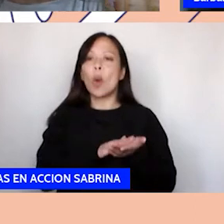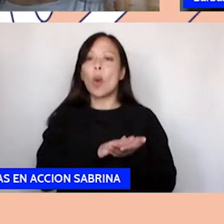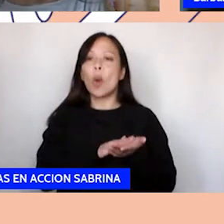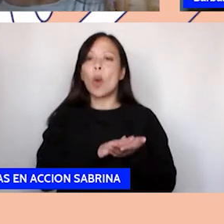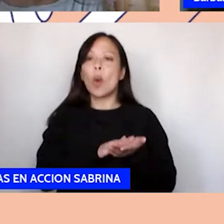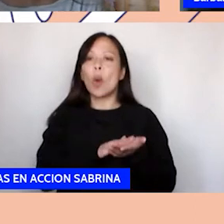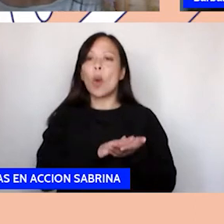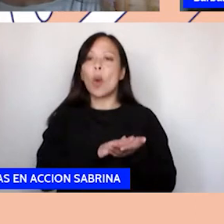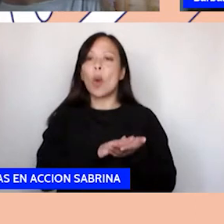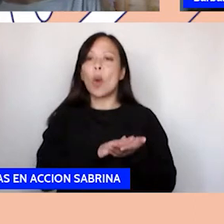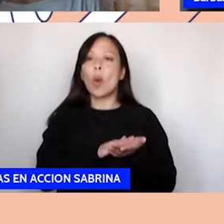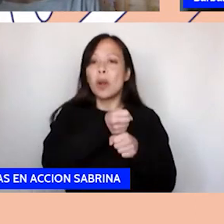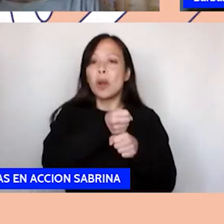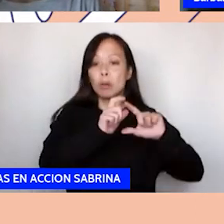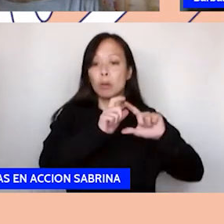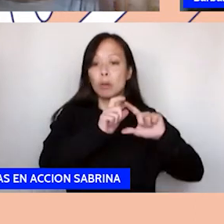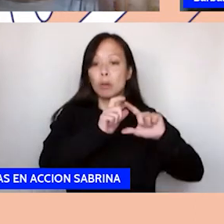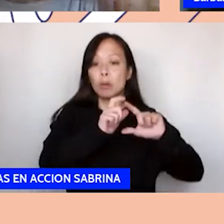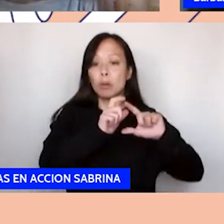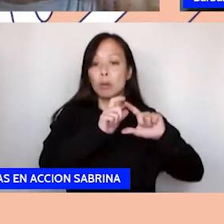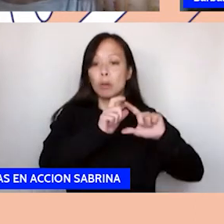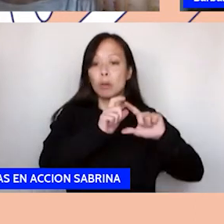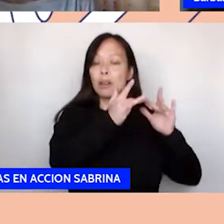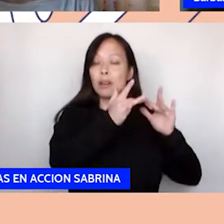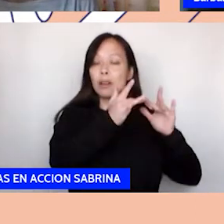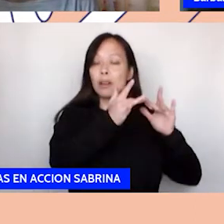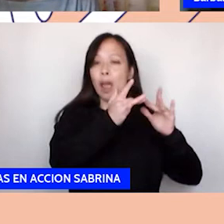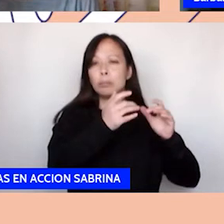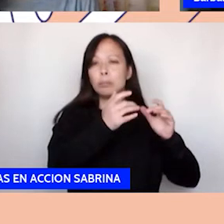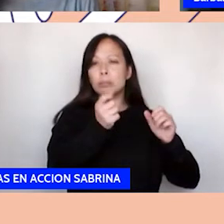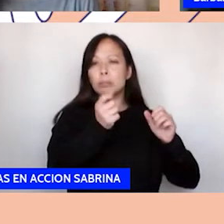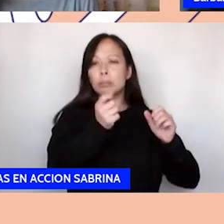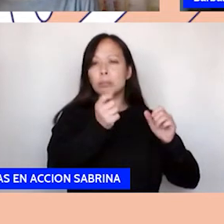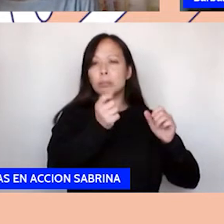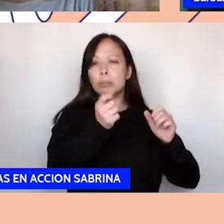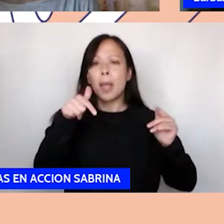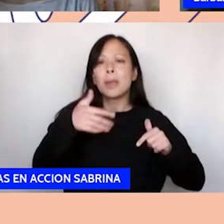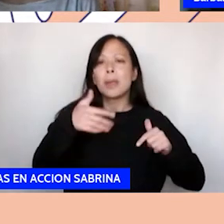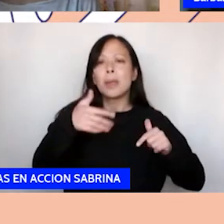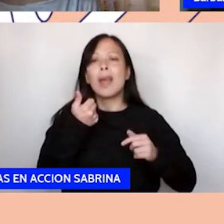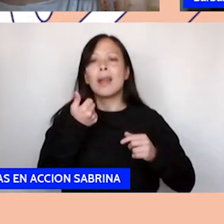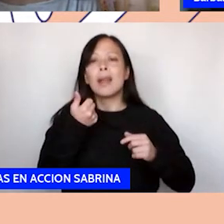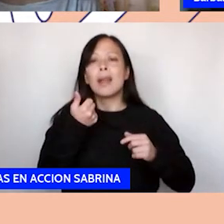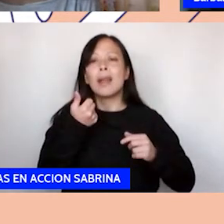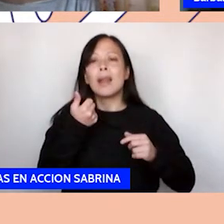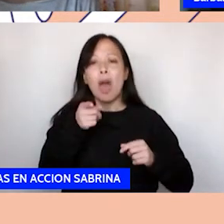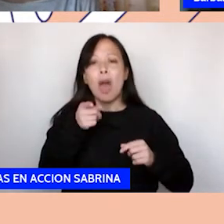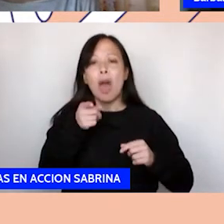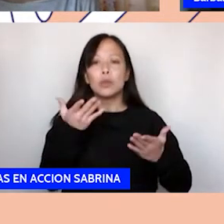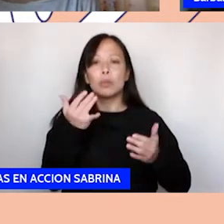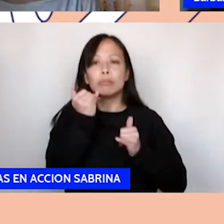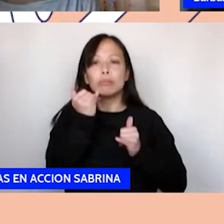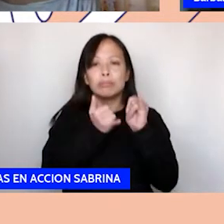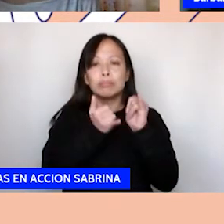tema tecnológico, me gustaría que Ana Joaquina nos cuentes un poquito acerca de la investigación que hacen